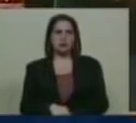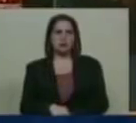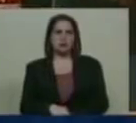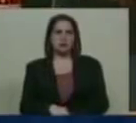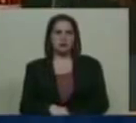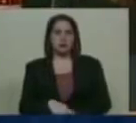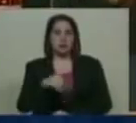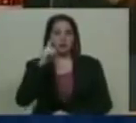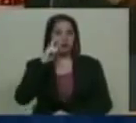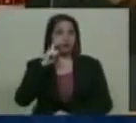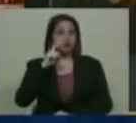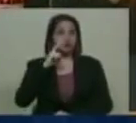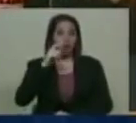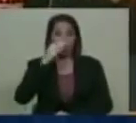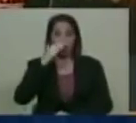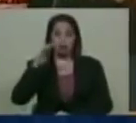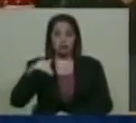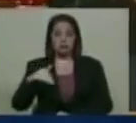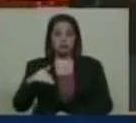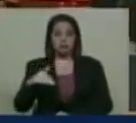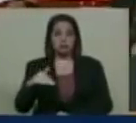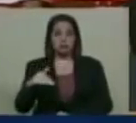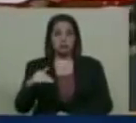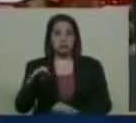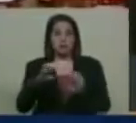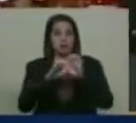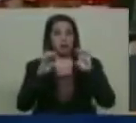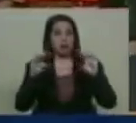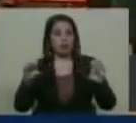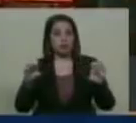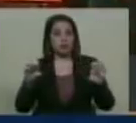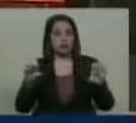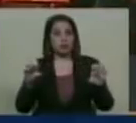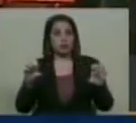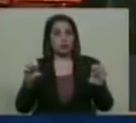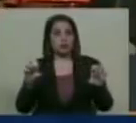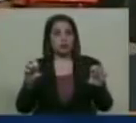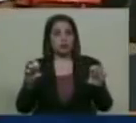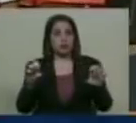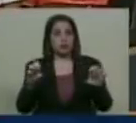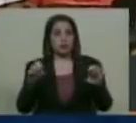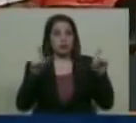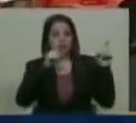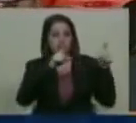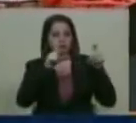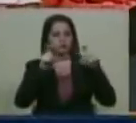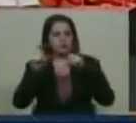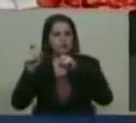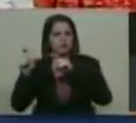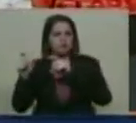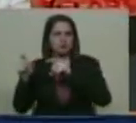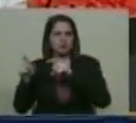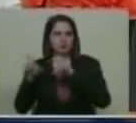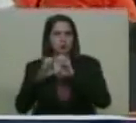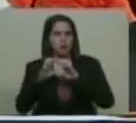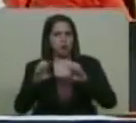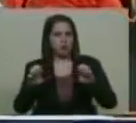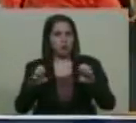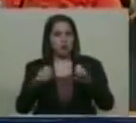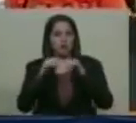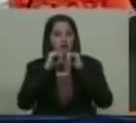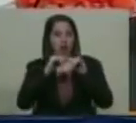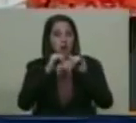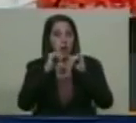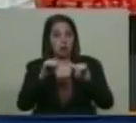del embarazo precoz? Educación, con educación, con